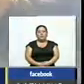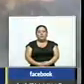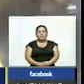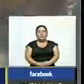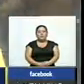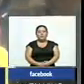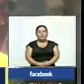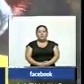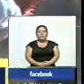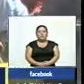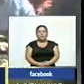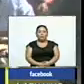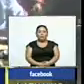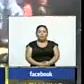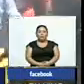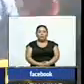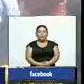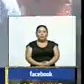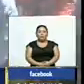¡Sabe, sobe, sobe!